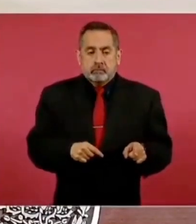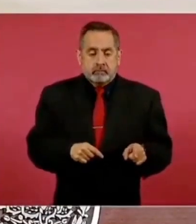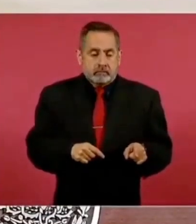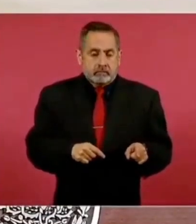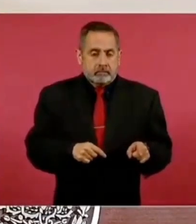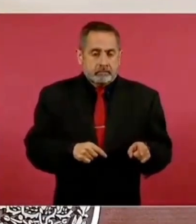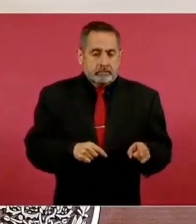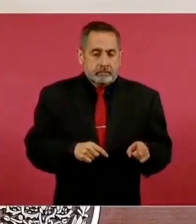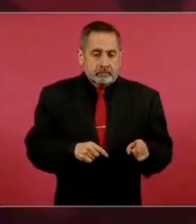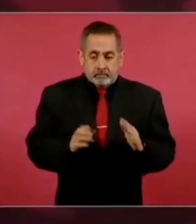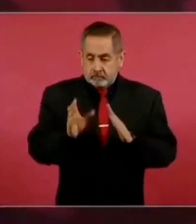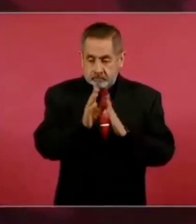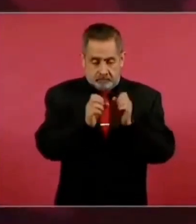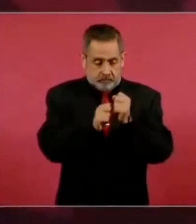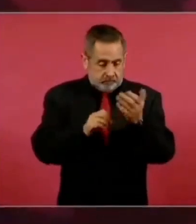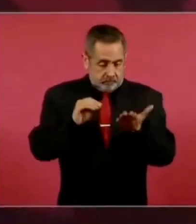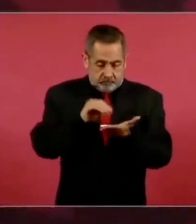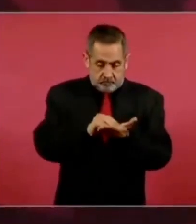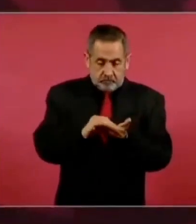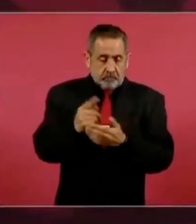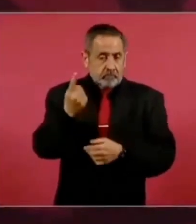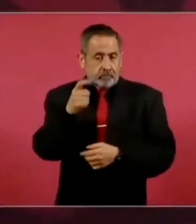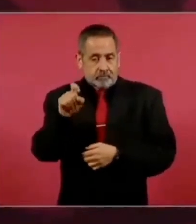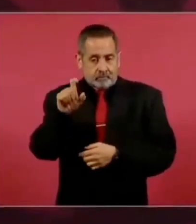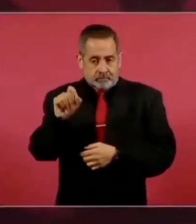la Constitución, el 123,